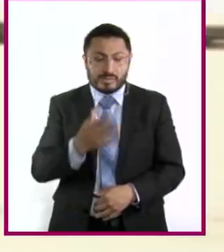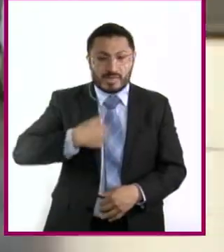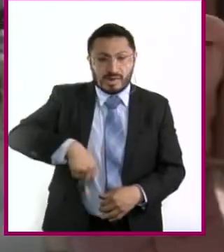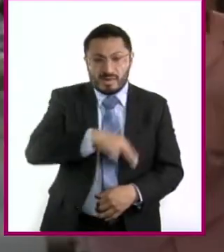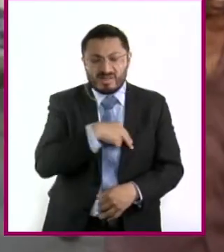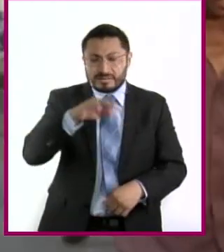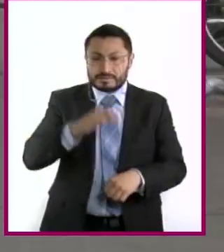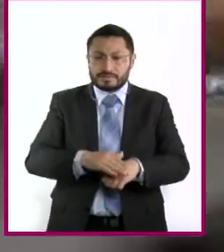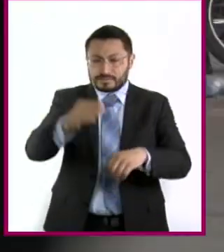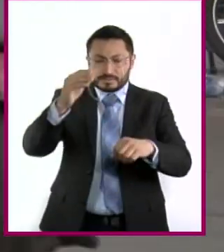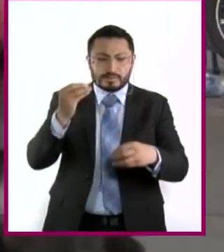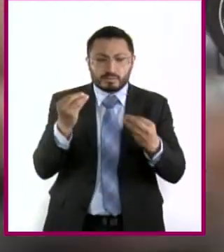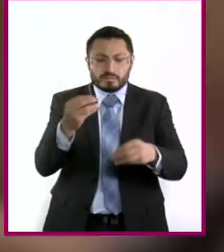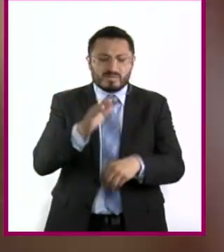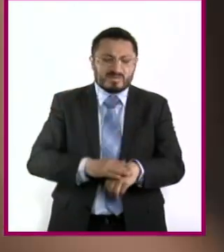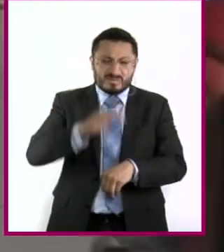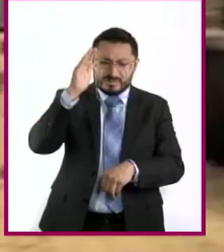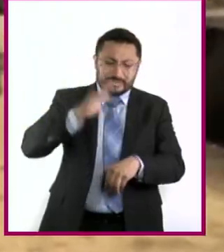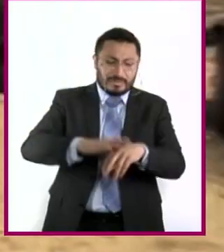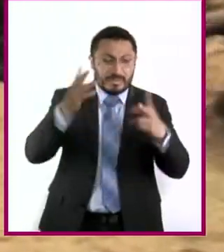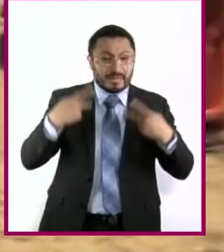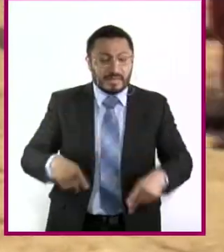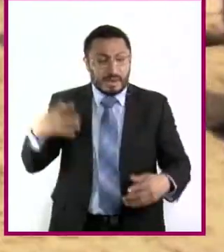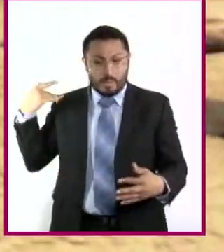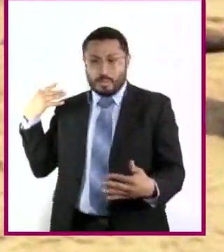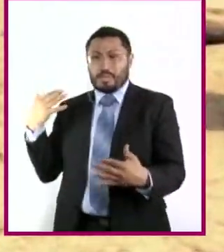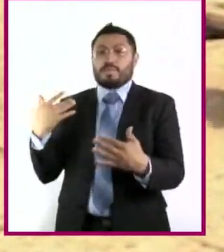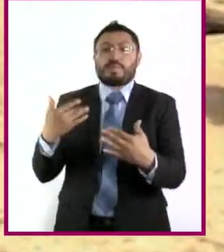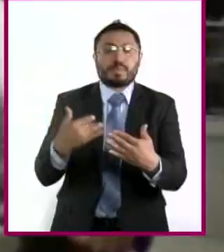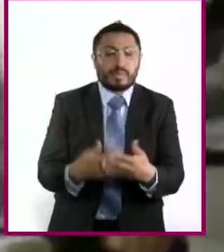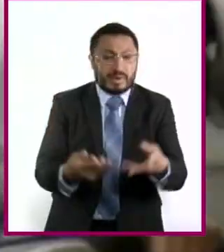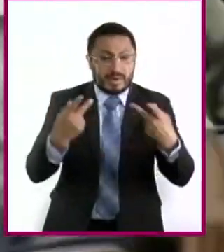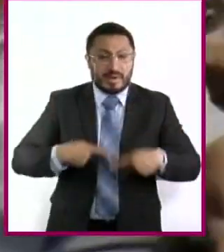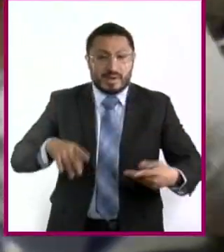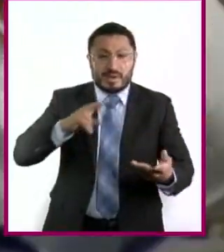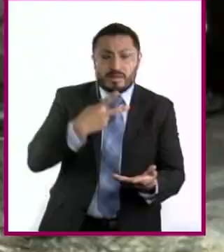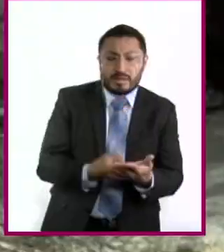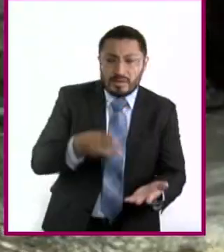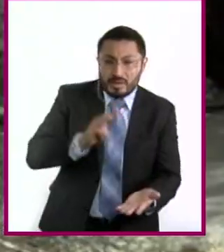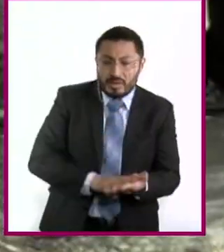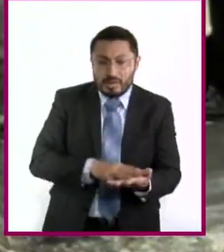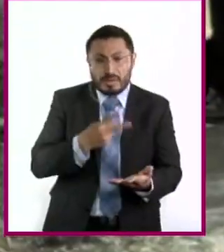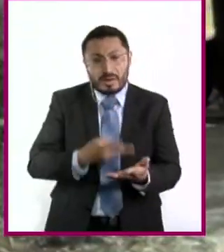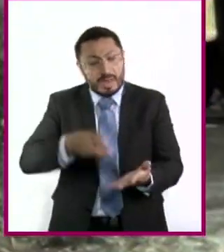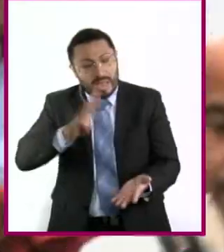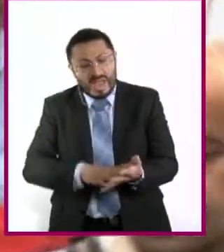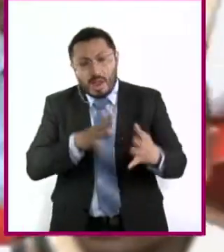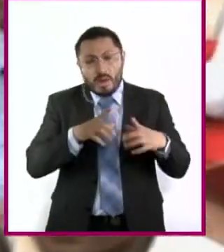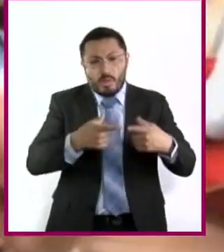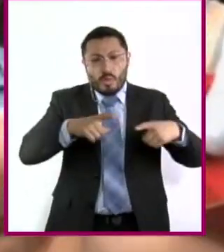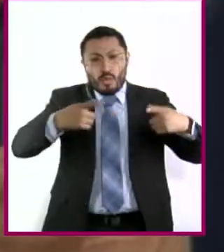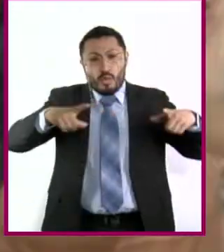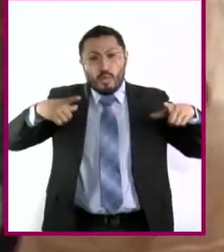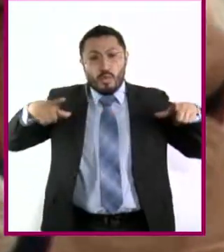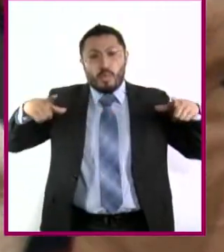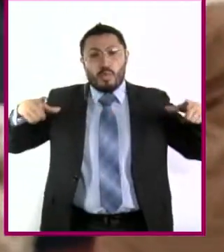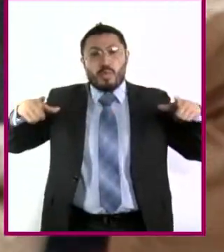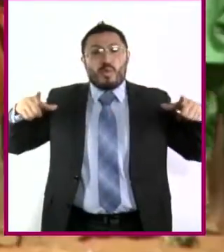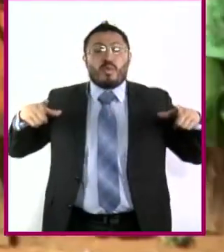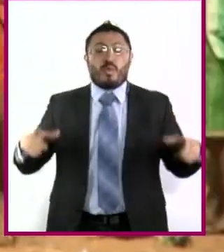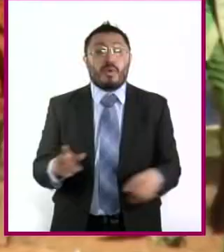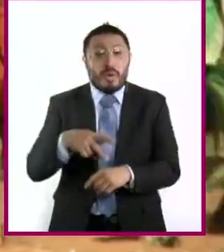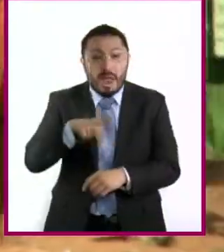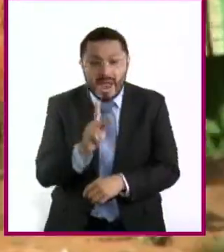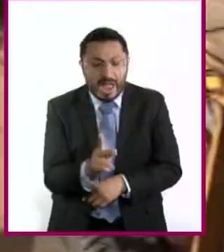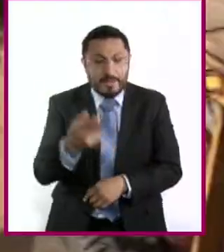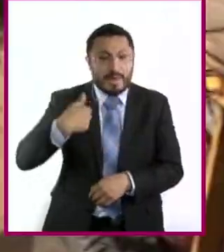nunca, muchos más. En los últimos siglos la población se ha doblado, triplicado y sigue creciendo de forma dramática. Pero